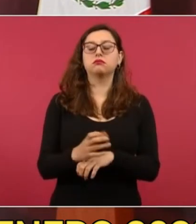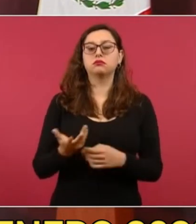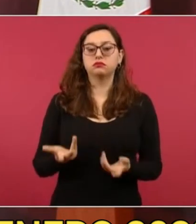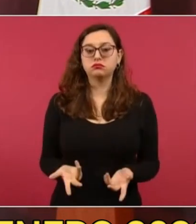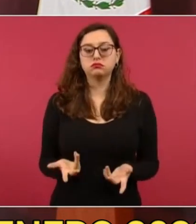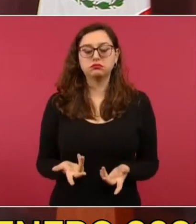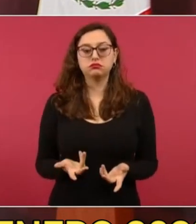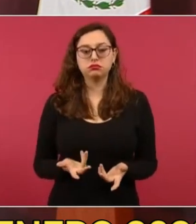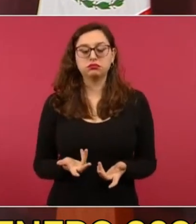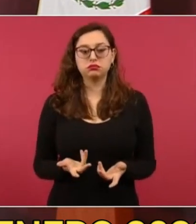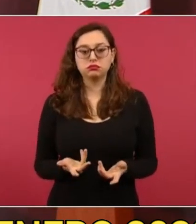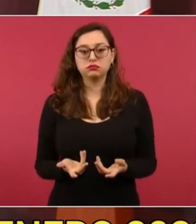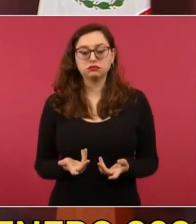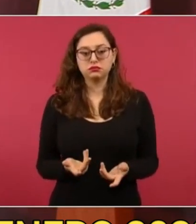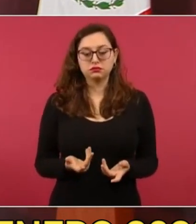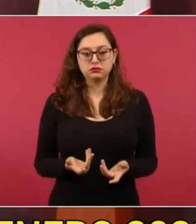que es